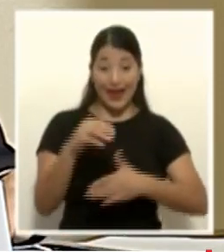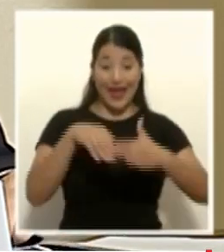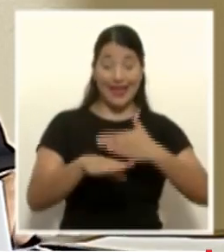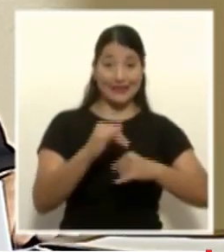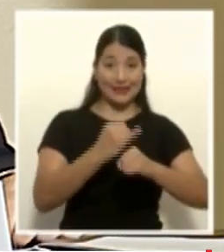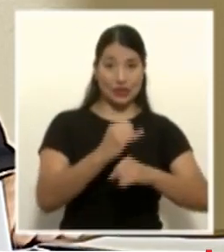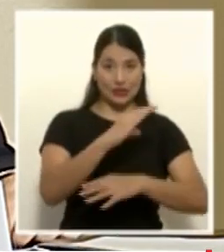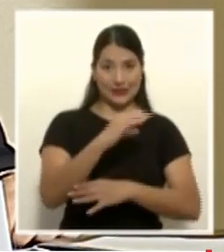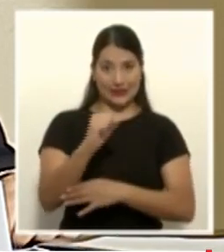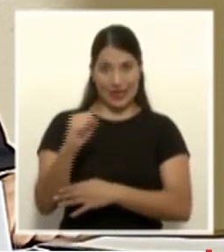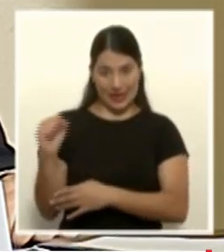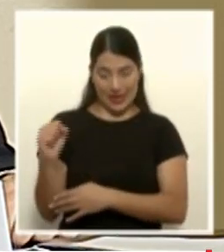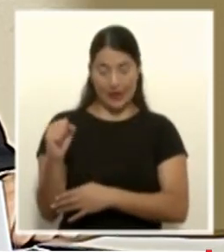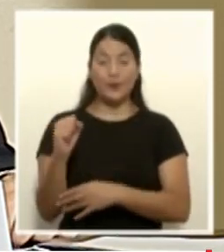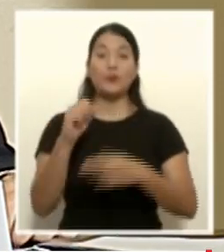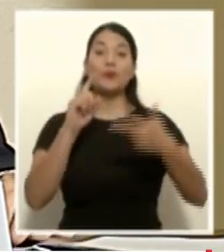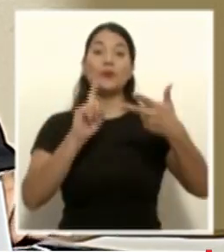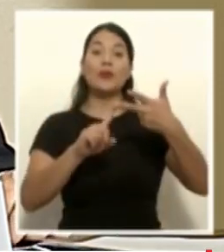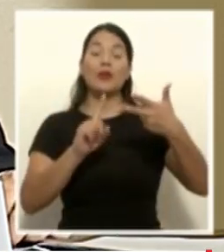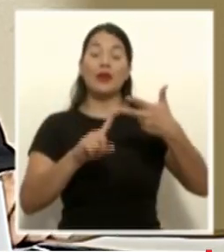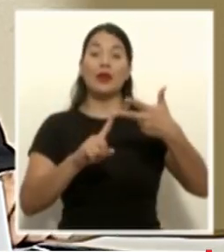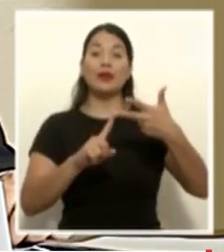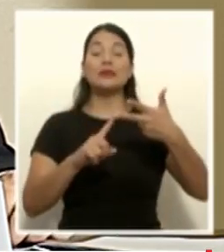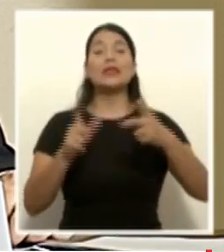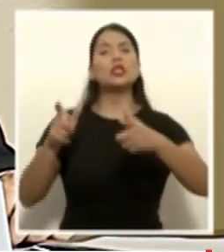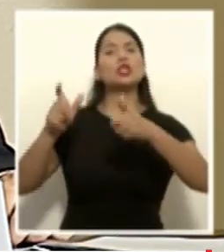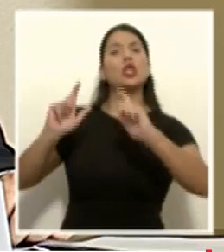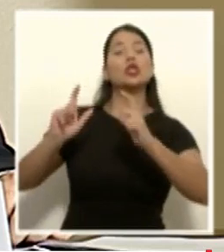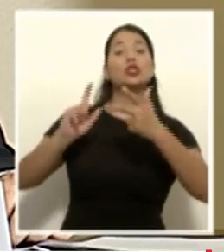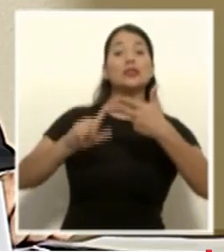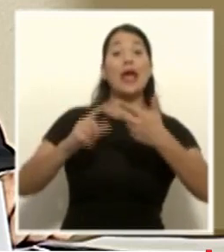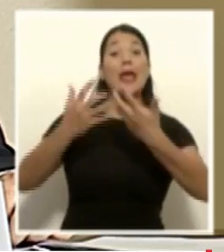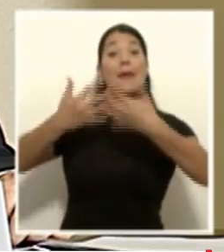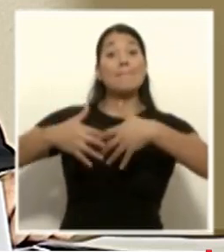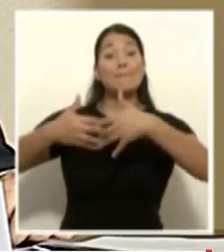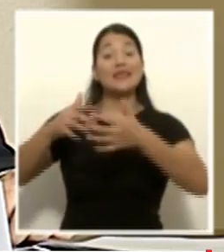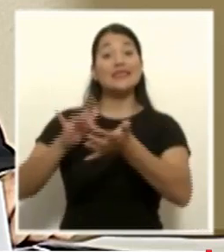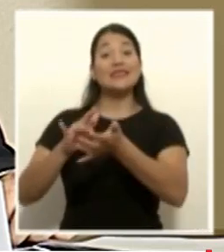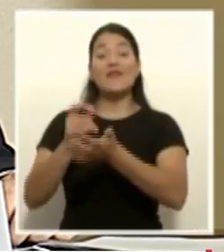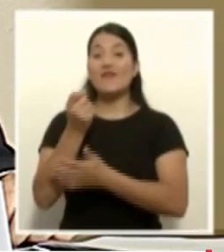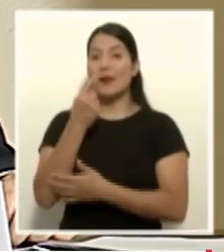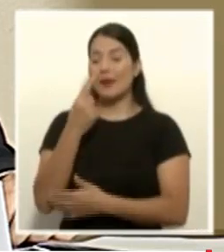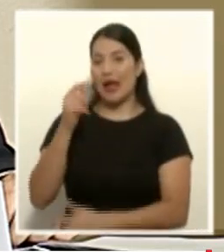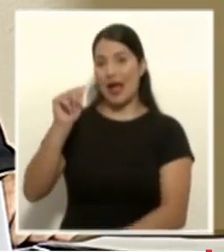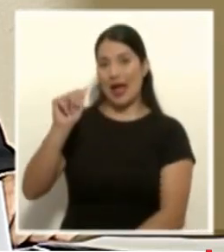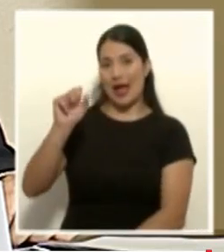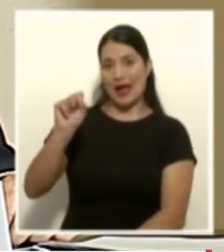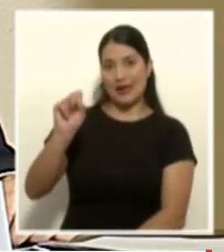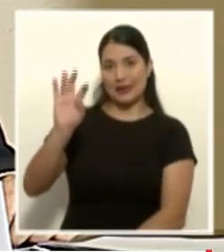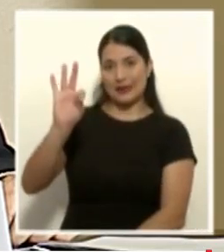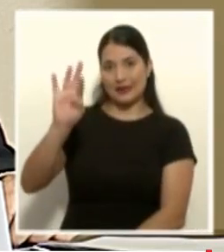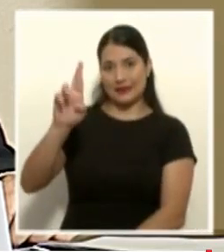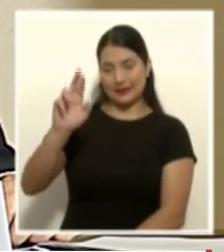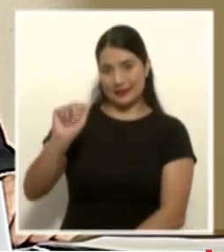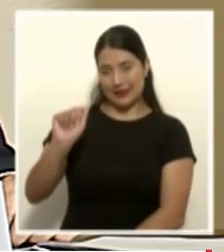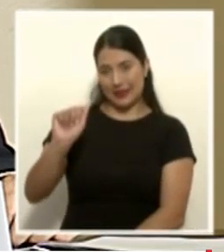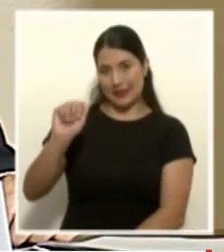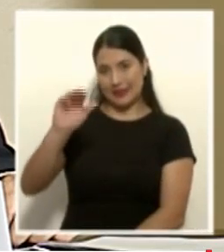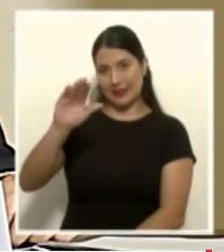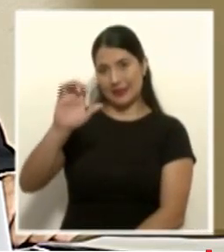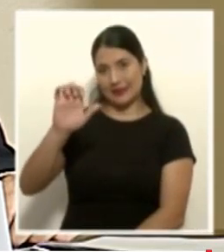línea. Y la tercera donación fue de la empresa farmacéutica AstraZeneca, que donó